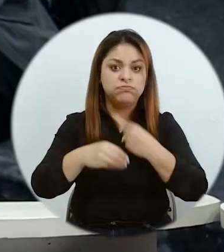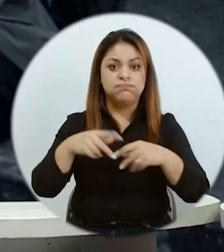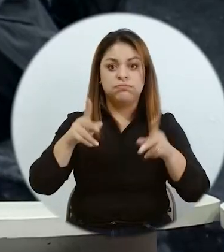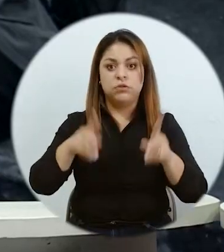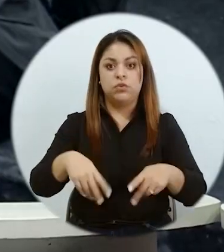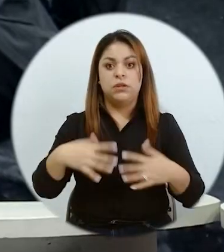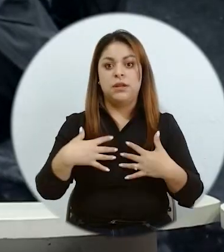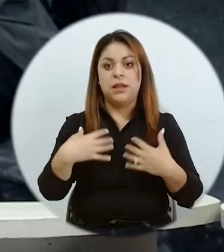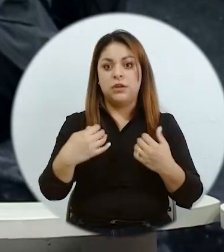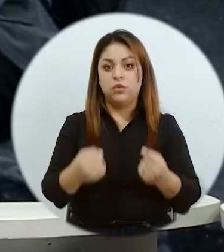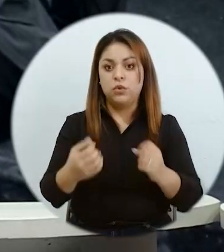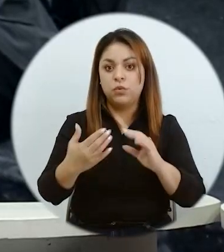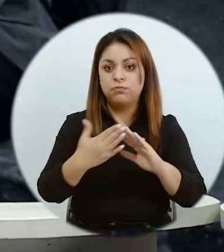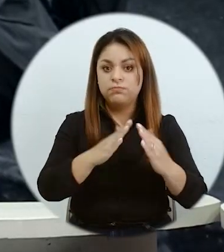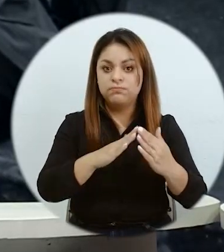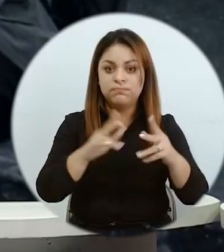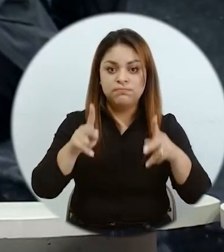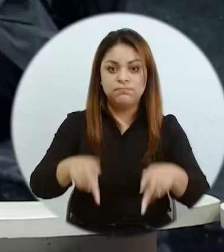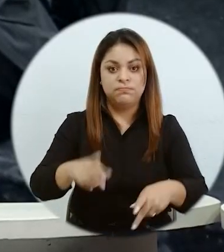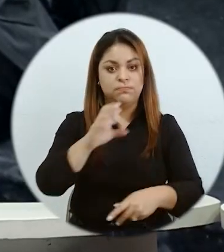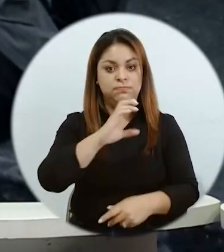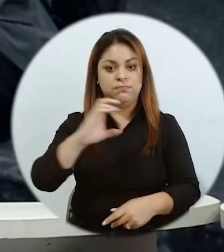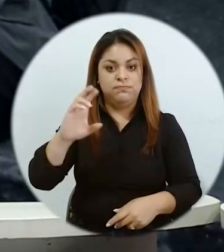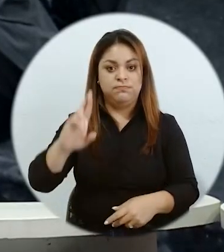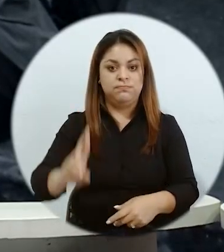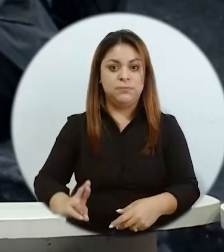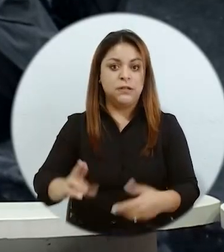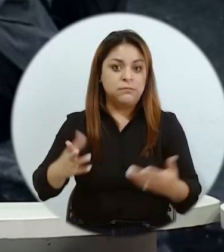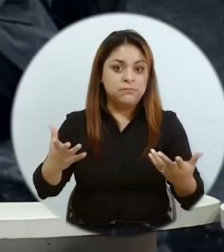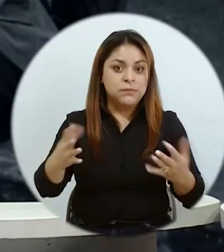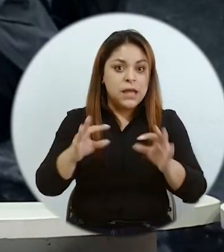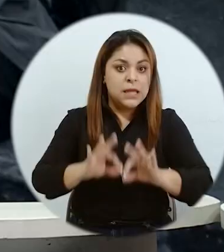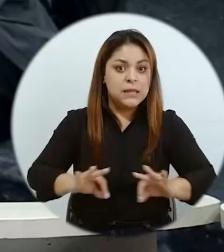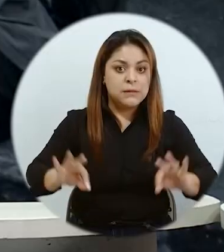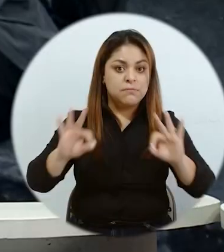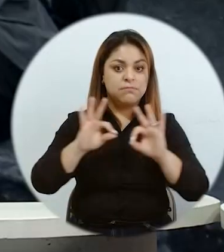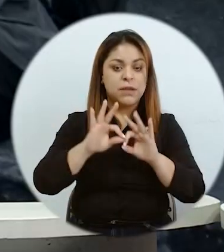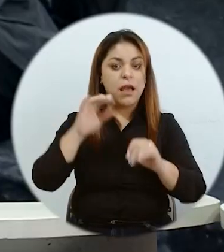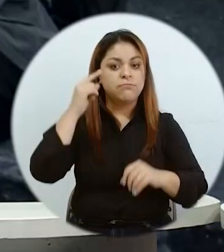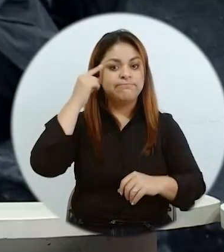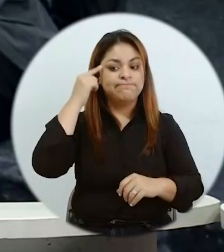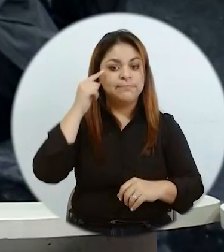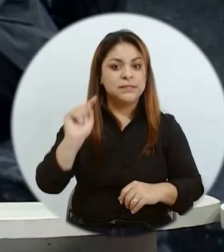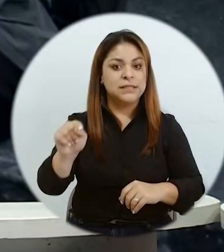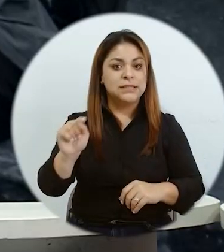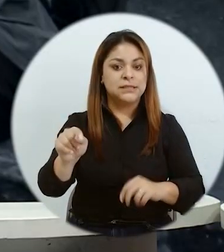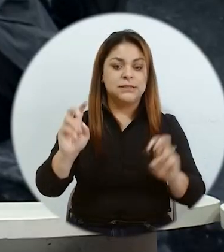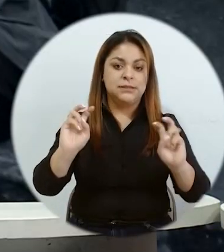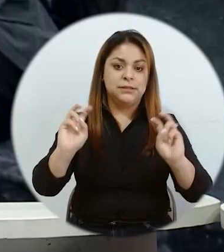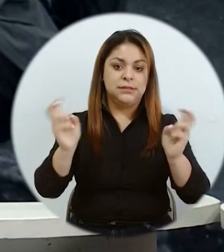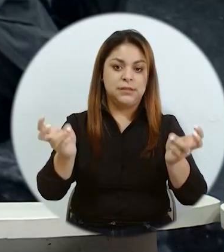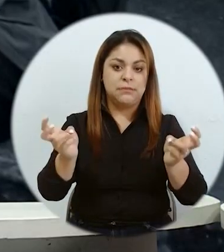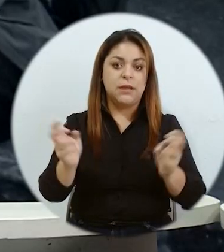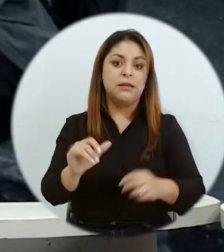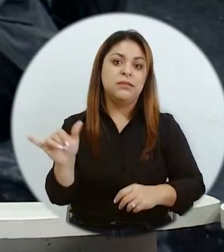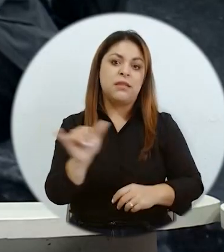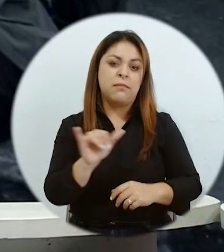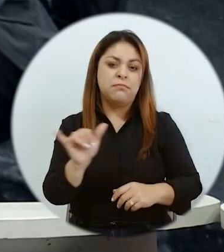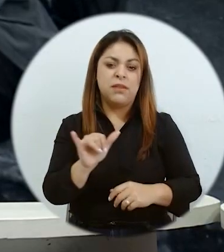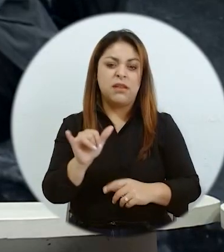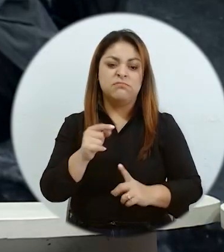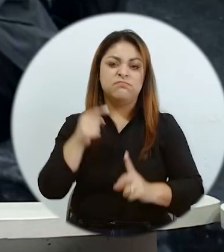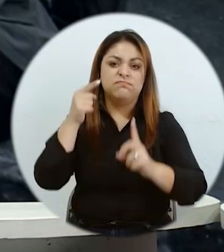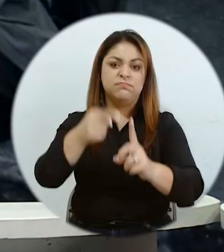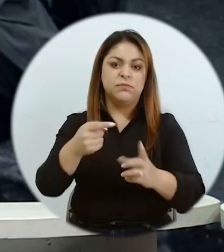población costarricense. Entonces, qué importante, ¿verdad?, es reflexionar sobre este tema y sobre todo, pues, que estamos hablando